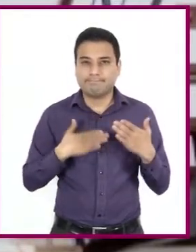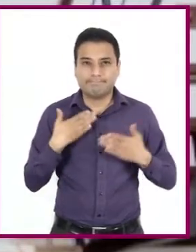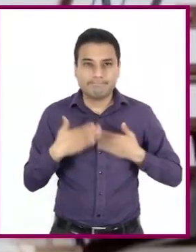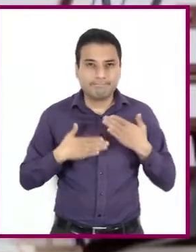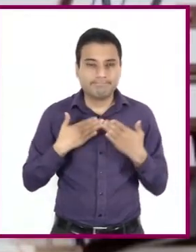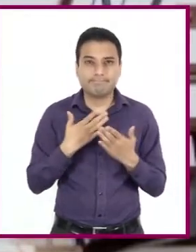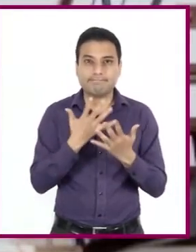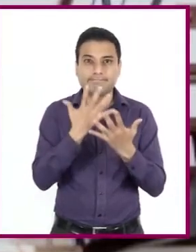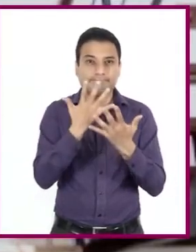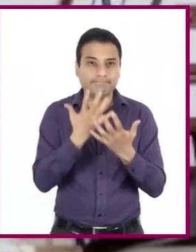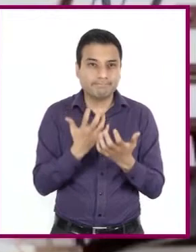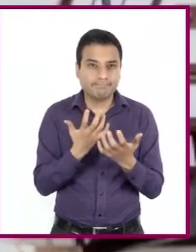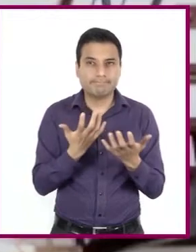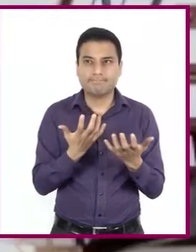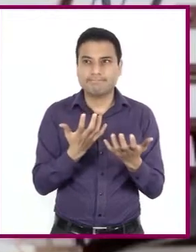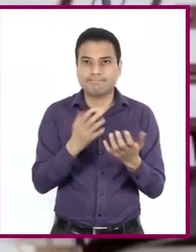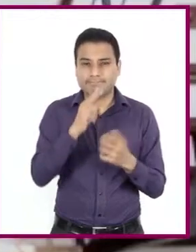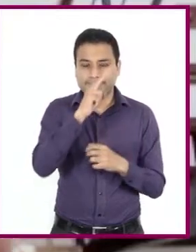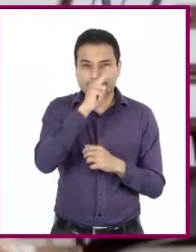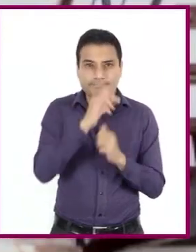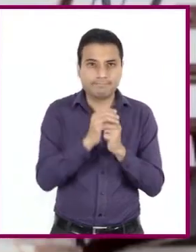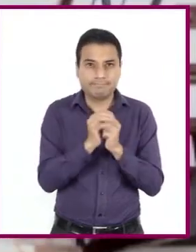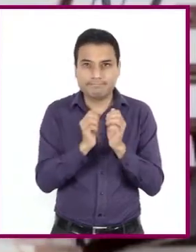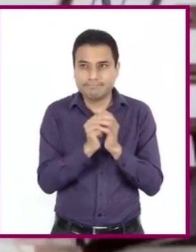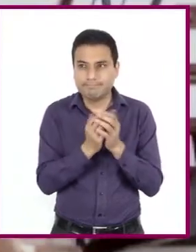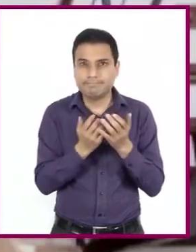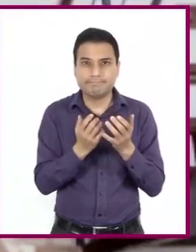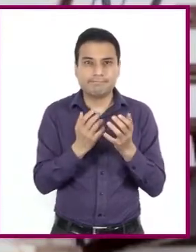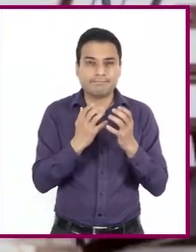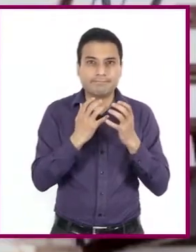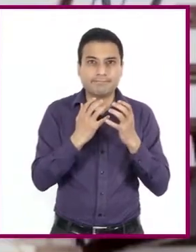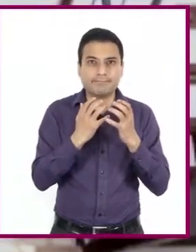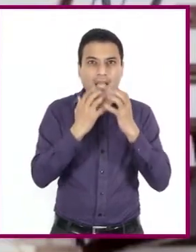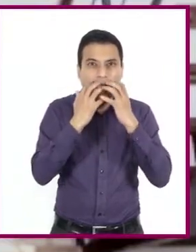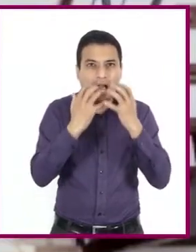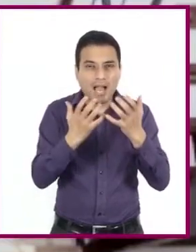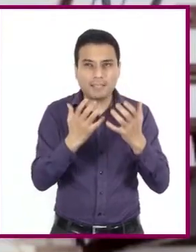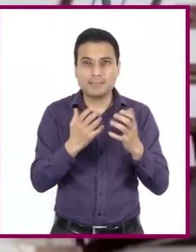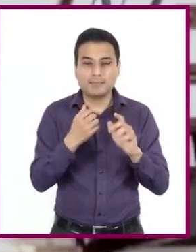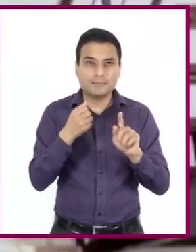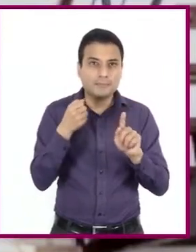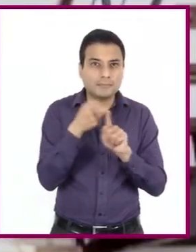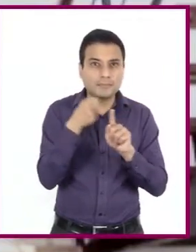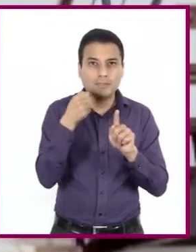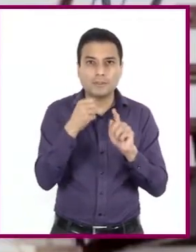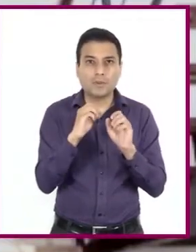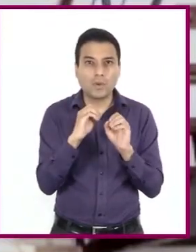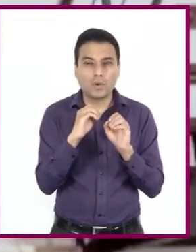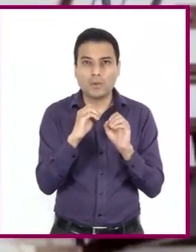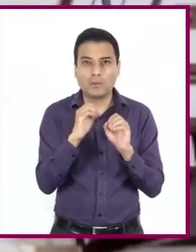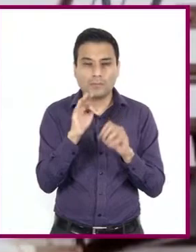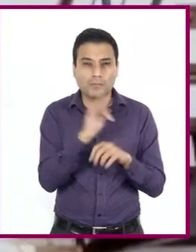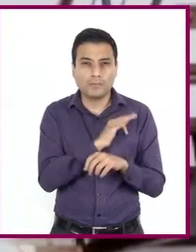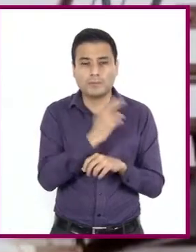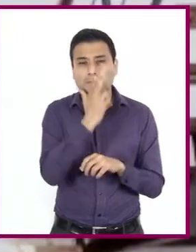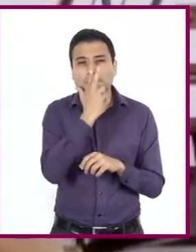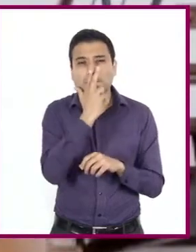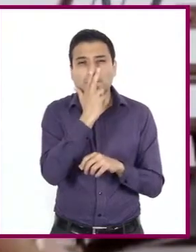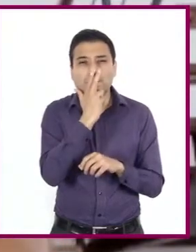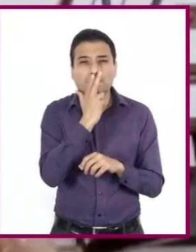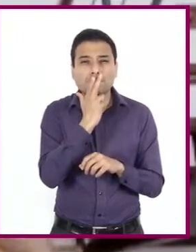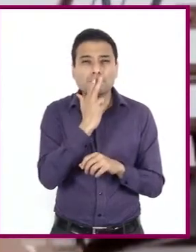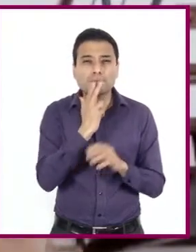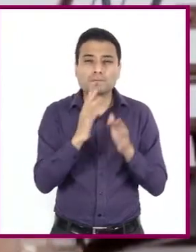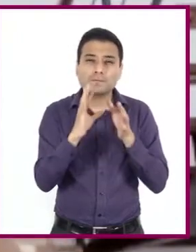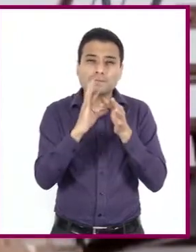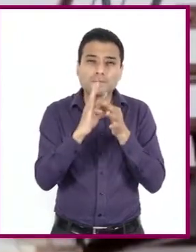pueden inquietar. También nos pueden gritar, nos pueden sacudir o nos pueden hablar dulcemente.